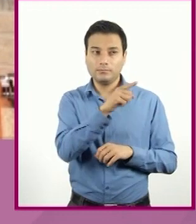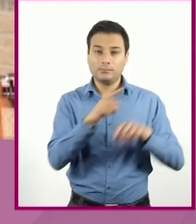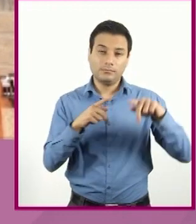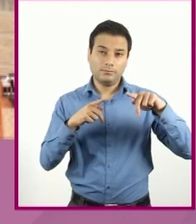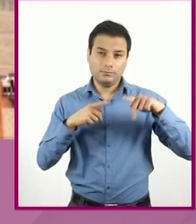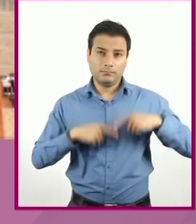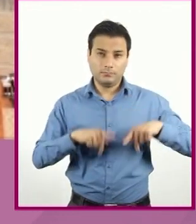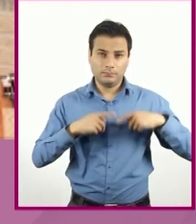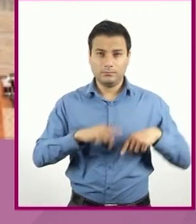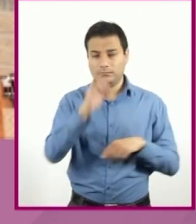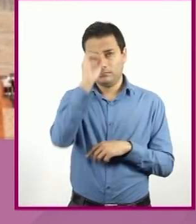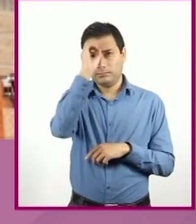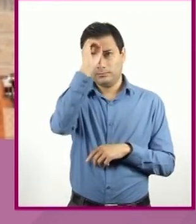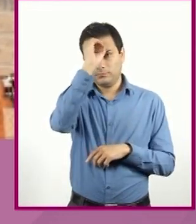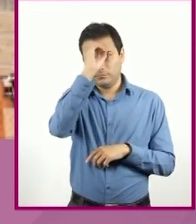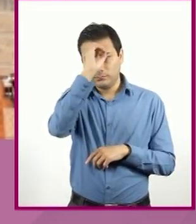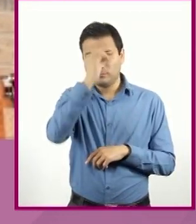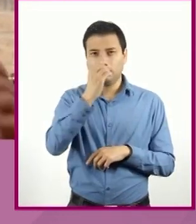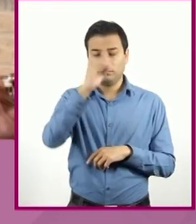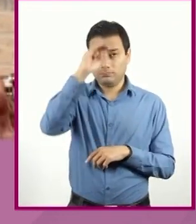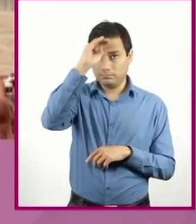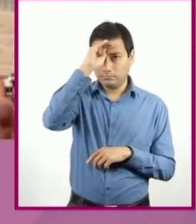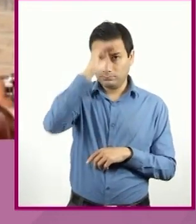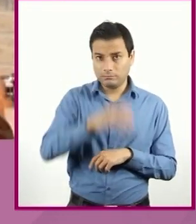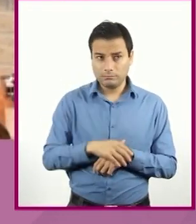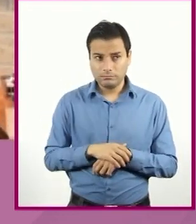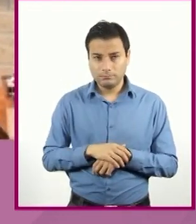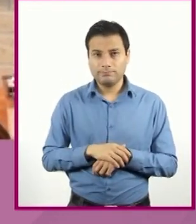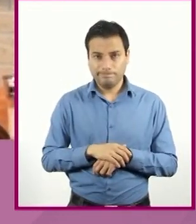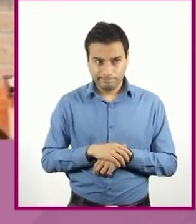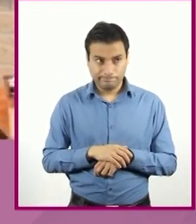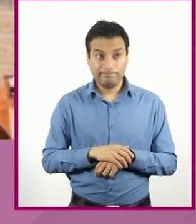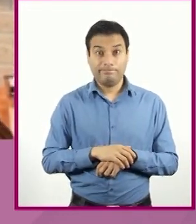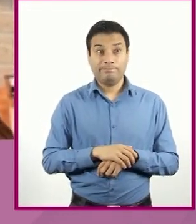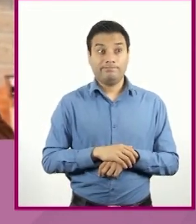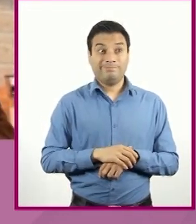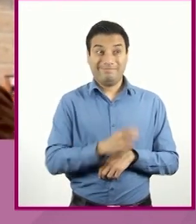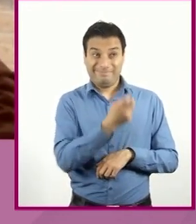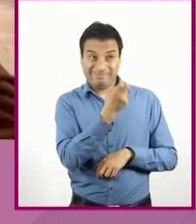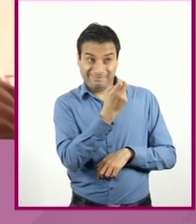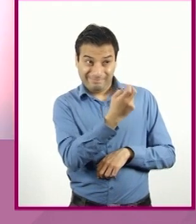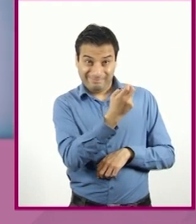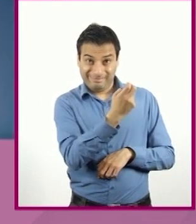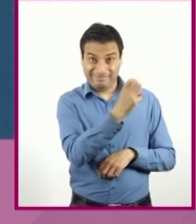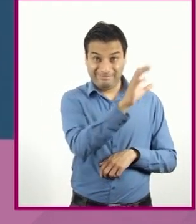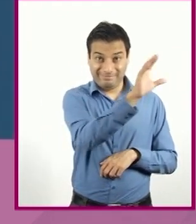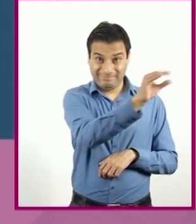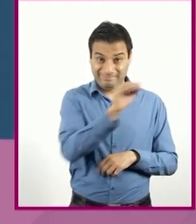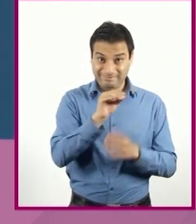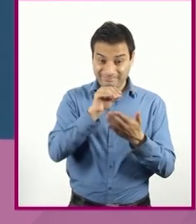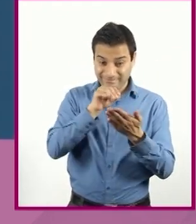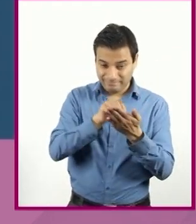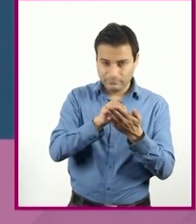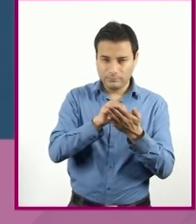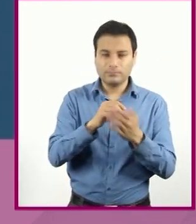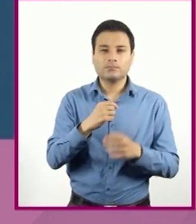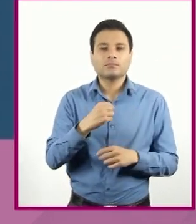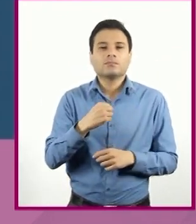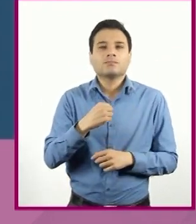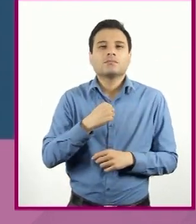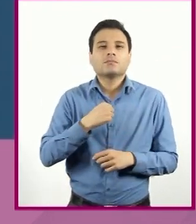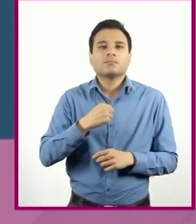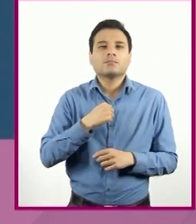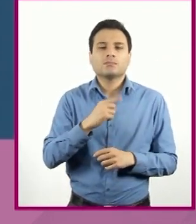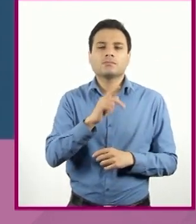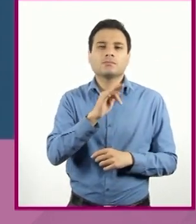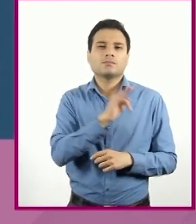opiniones contenidas en una fuente, pero con nuestras propias palabras. La paráfrasis